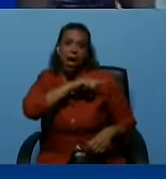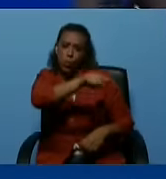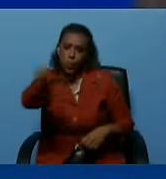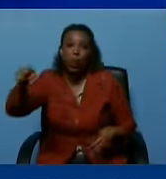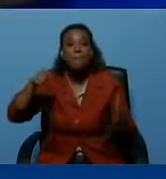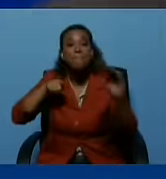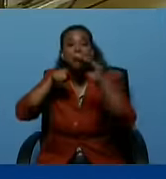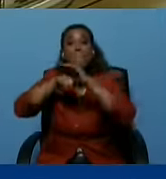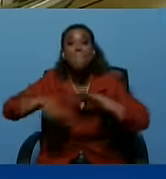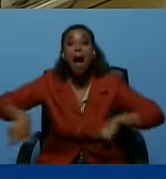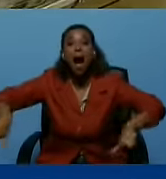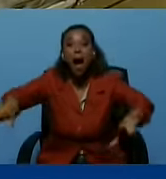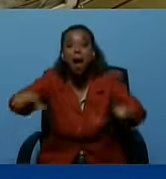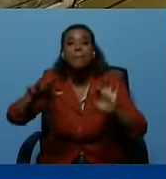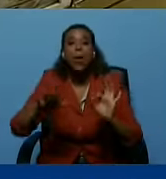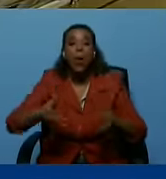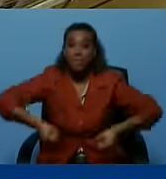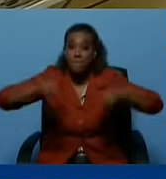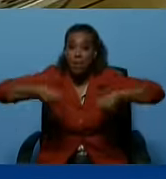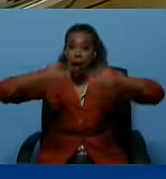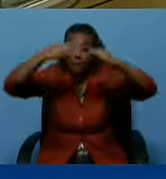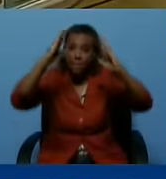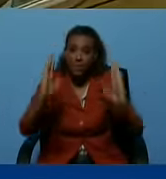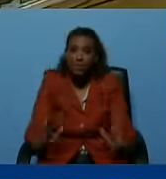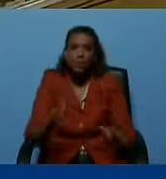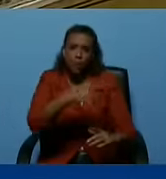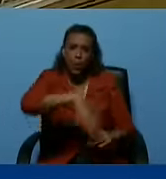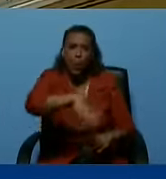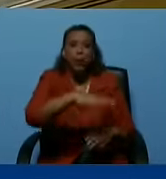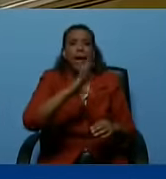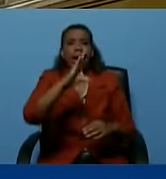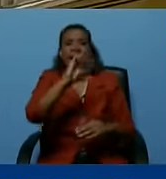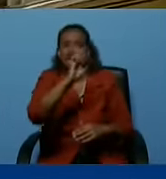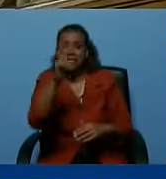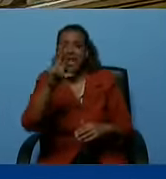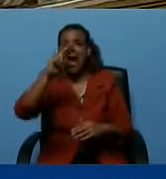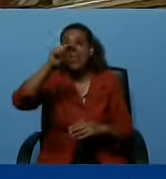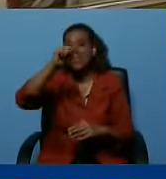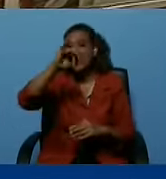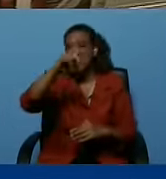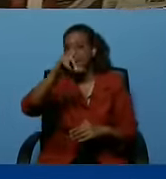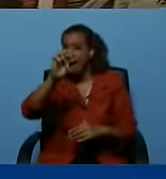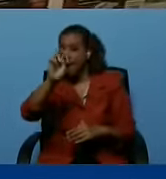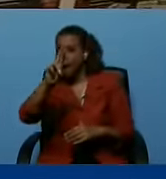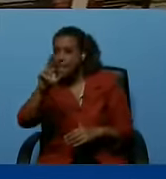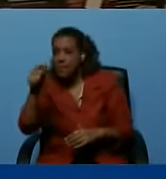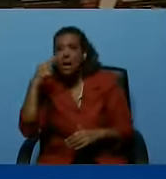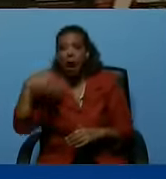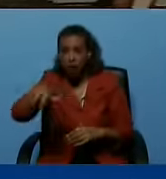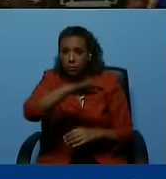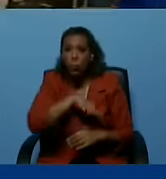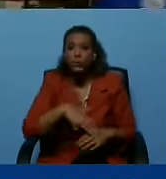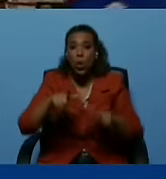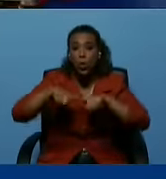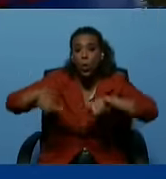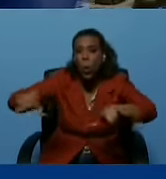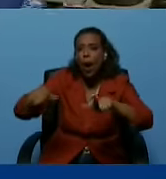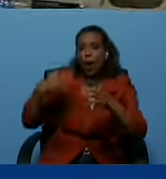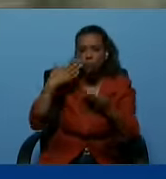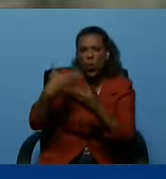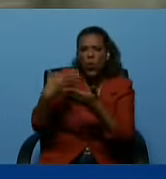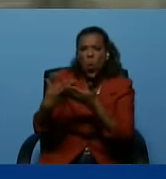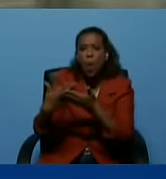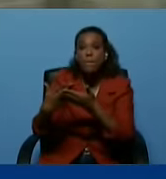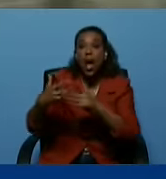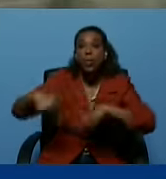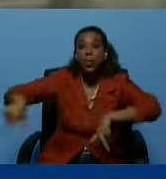entrada principal del mercado comunitario César Nieves. Vamos a llegar precisamente a tu local, Pedro, al